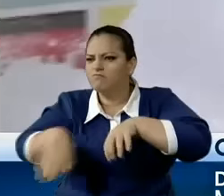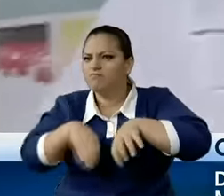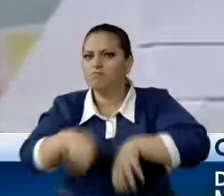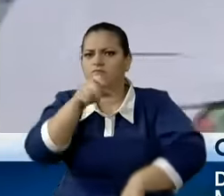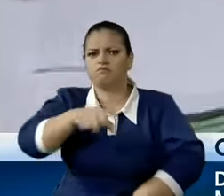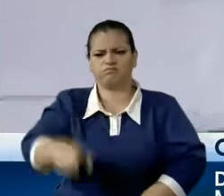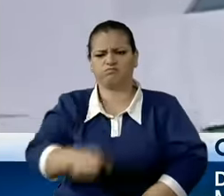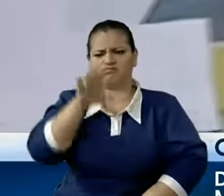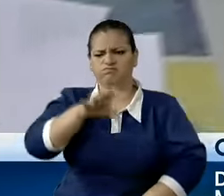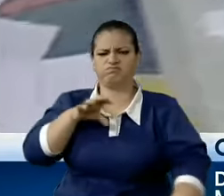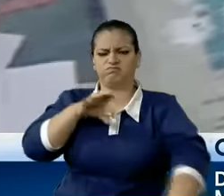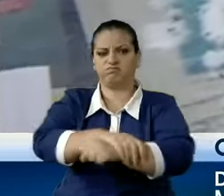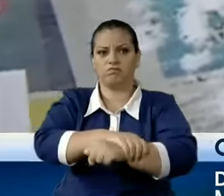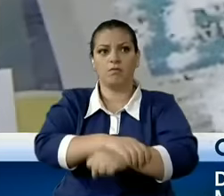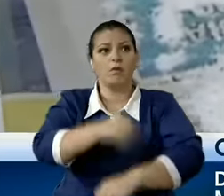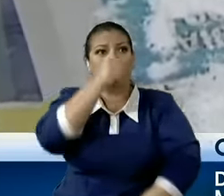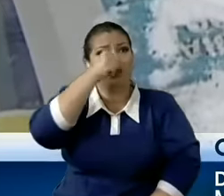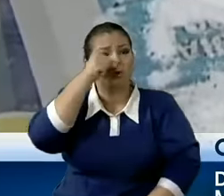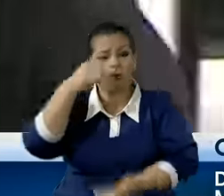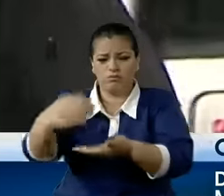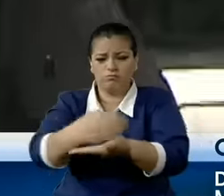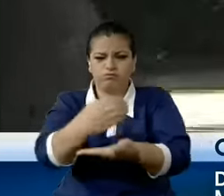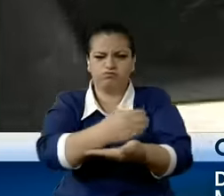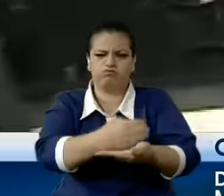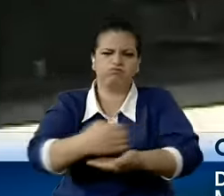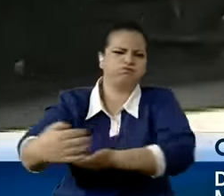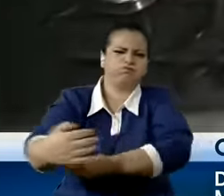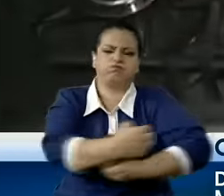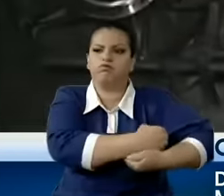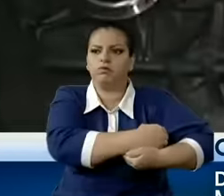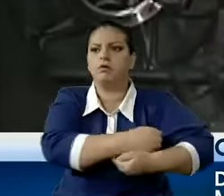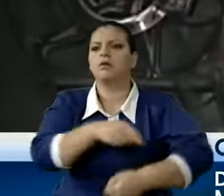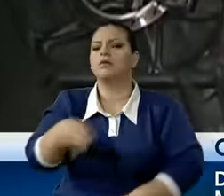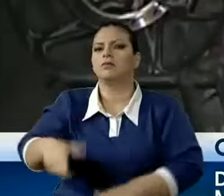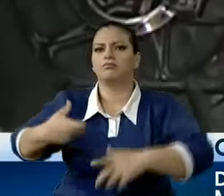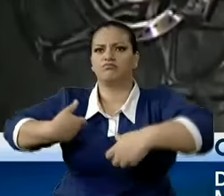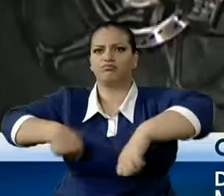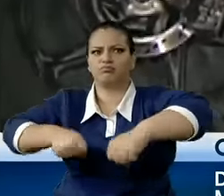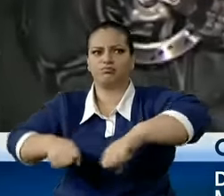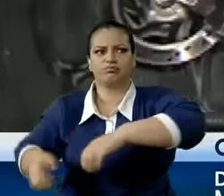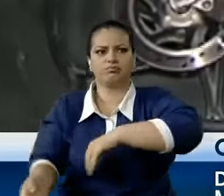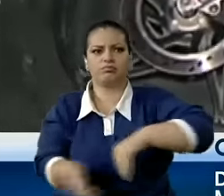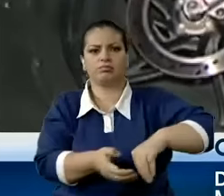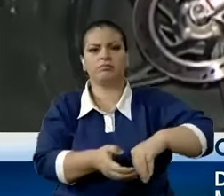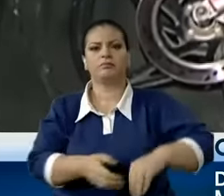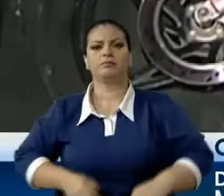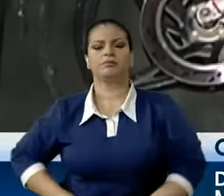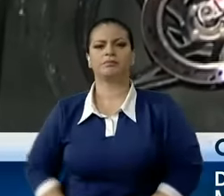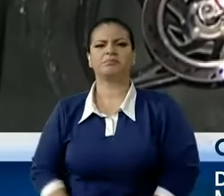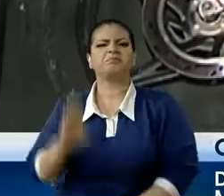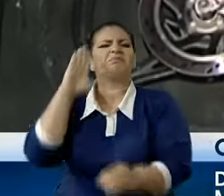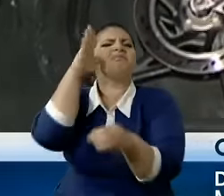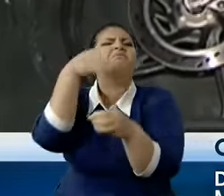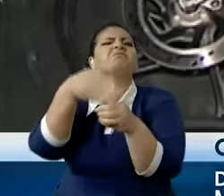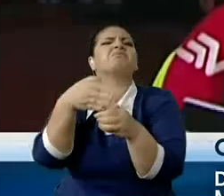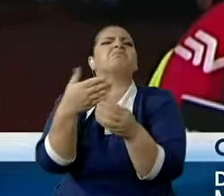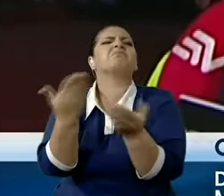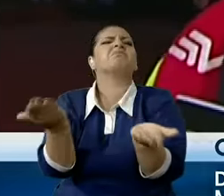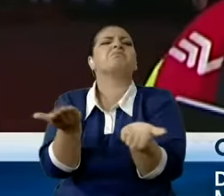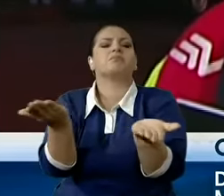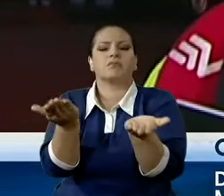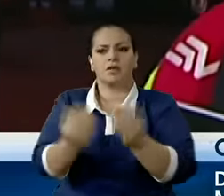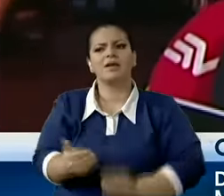una motocicleta, aparentemente utilizada para el cometimiento de los delitos. El objetivo es atacar